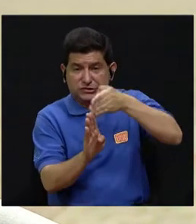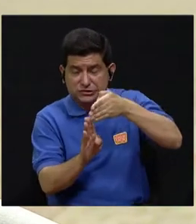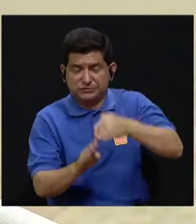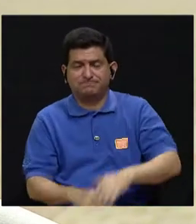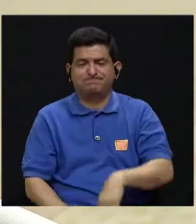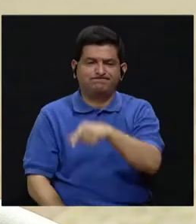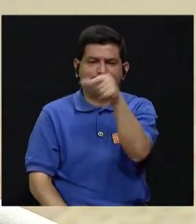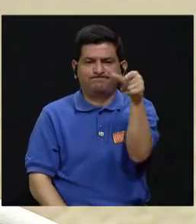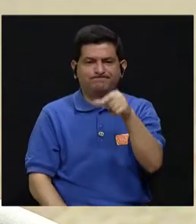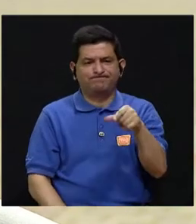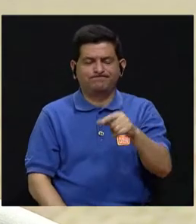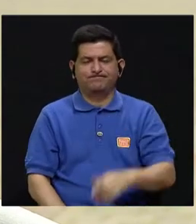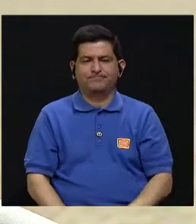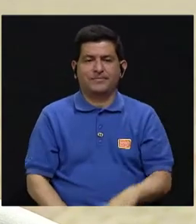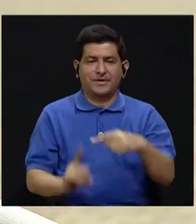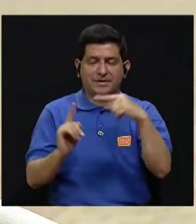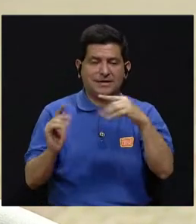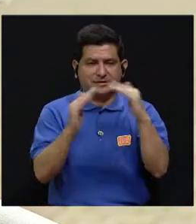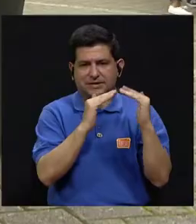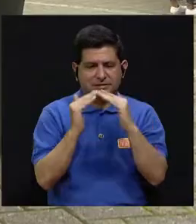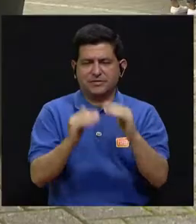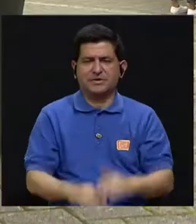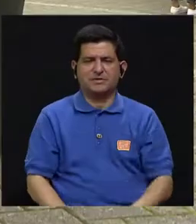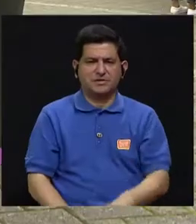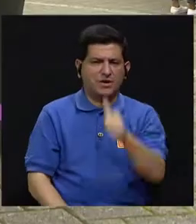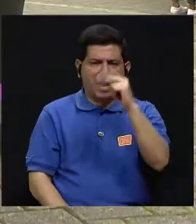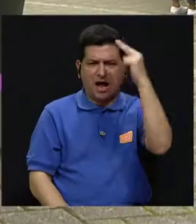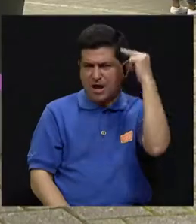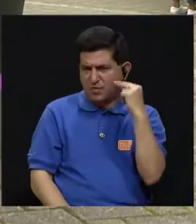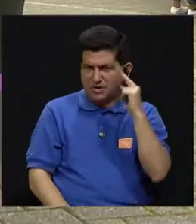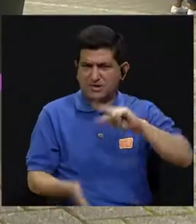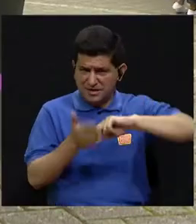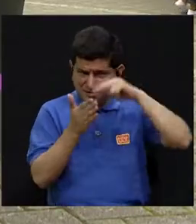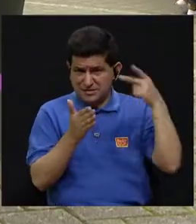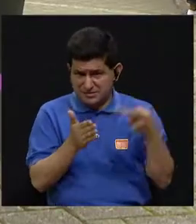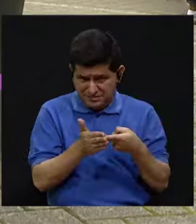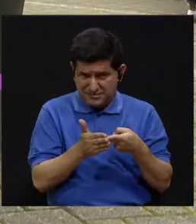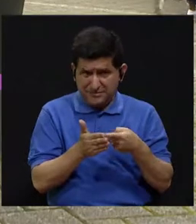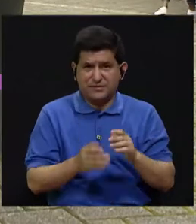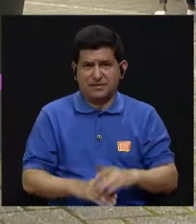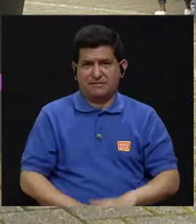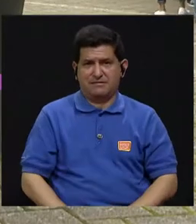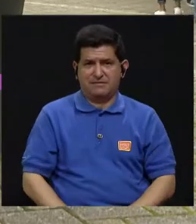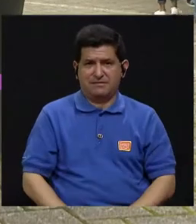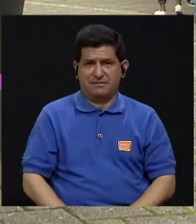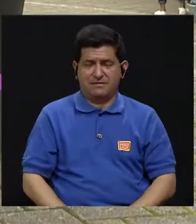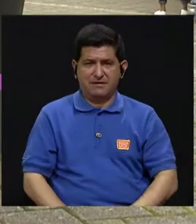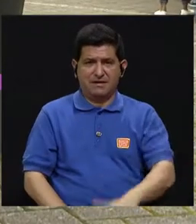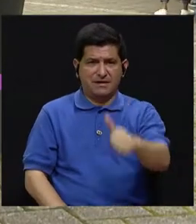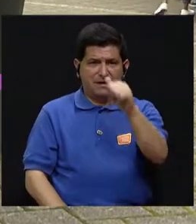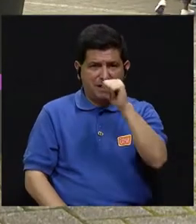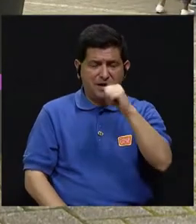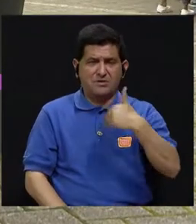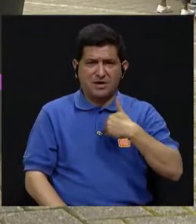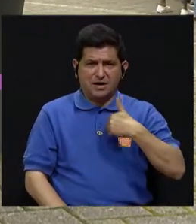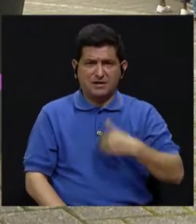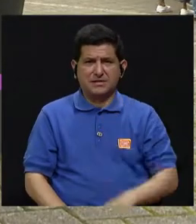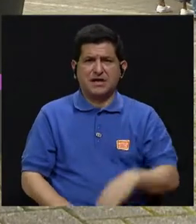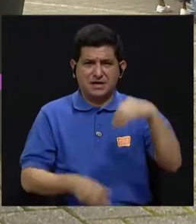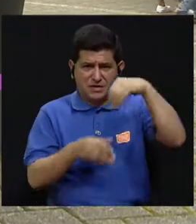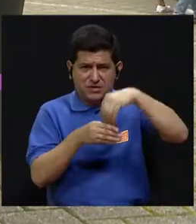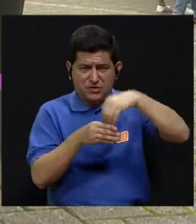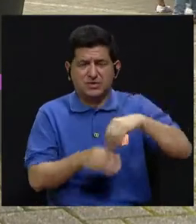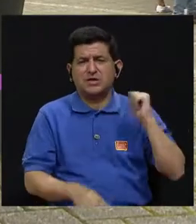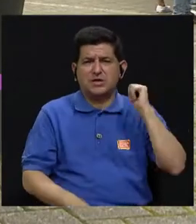a los cuerpos de agua, ¿verdad? Por parte de la población. Cuando hablamos de aguas negras, entonces nos estamos refiriendo a aguas con algún tipo